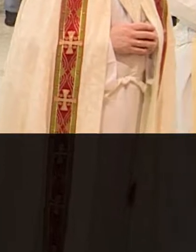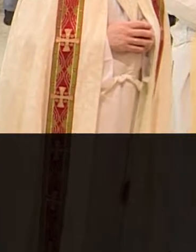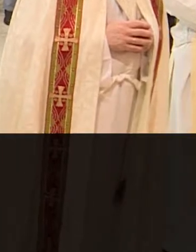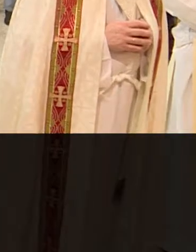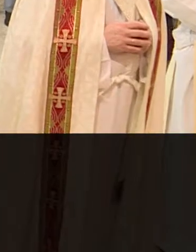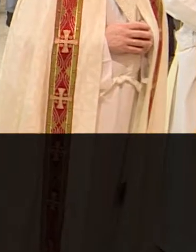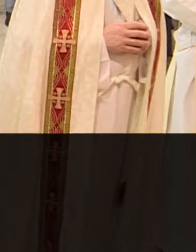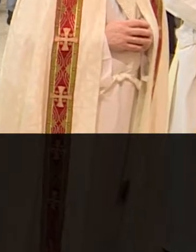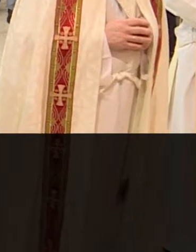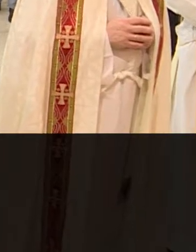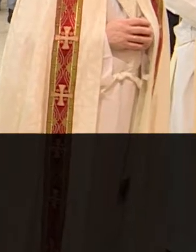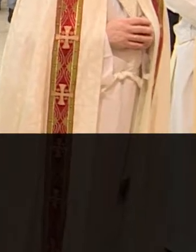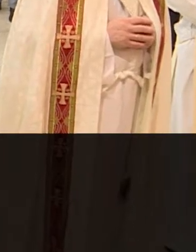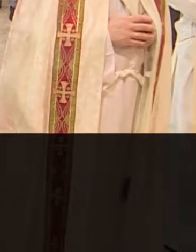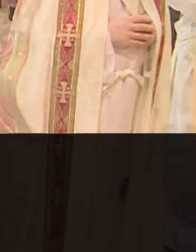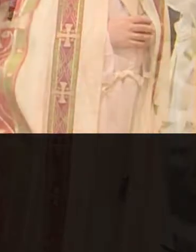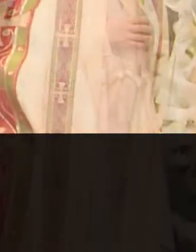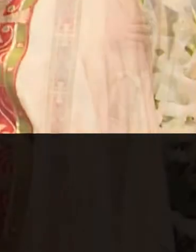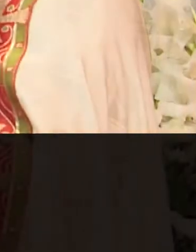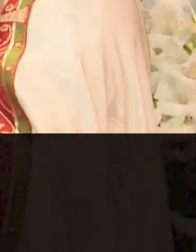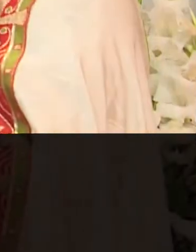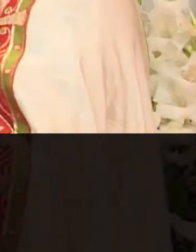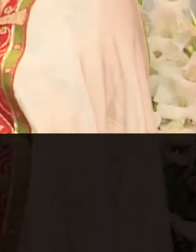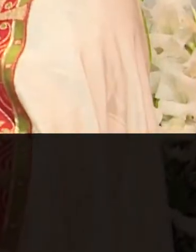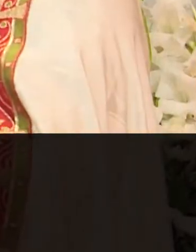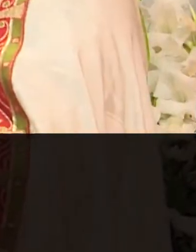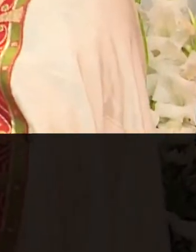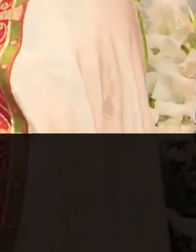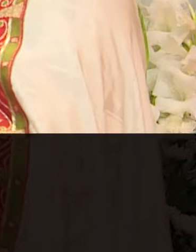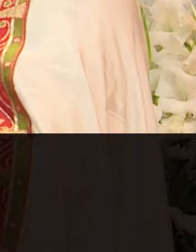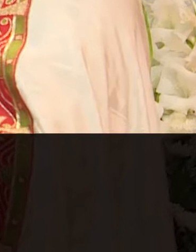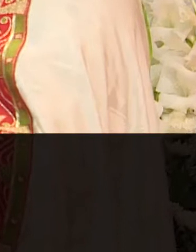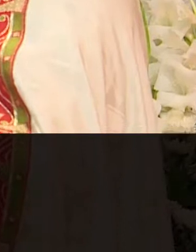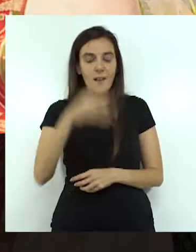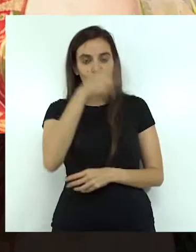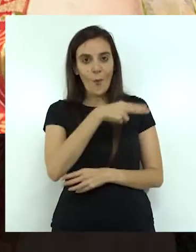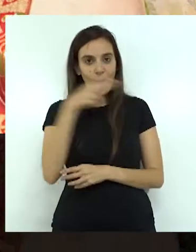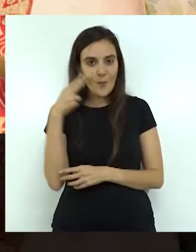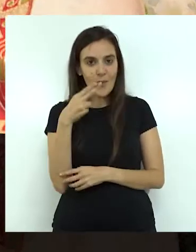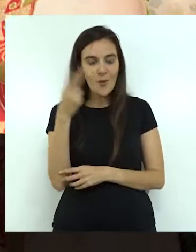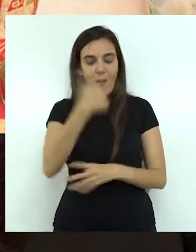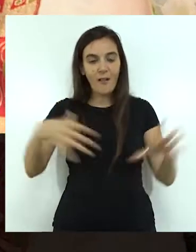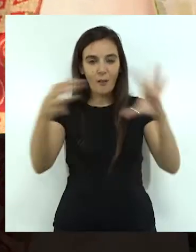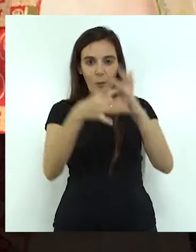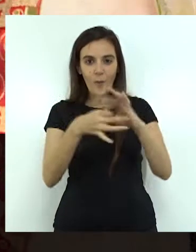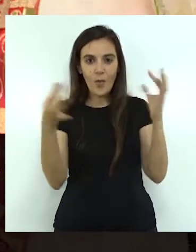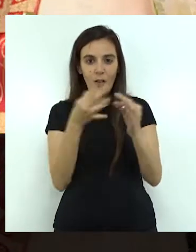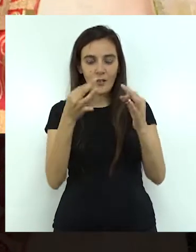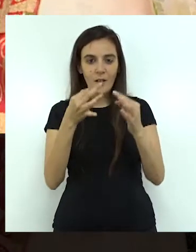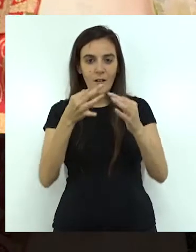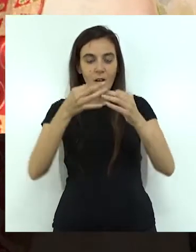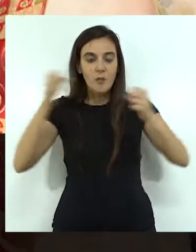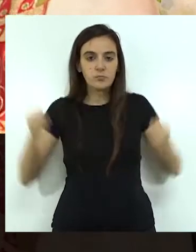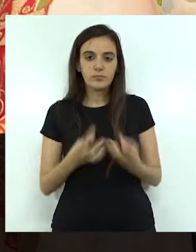que enriquecemos nuestra fe y completemos y complementamos el fervor mariano con